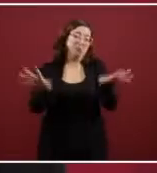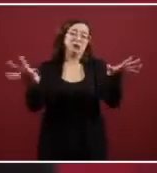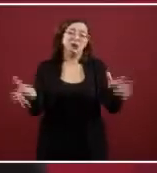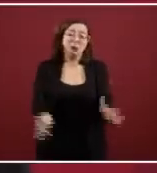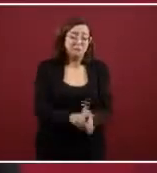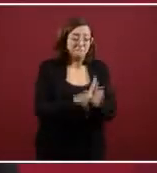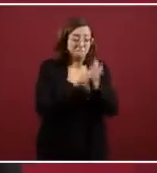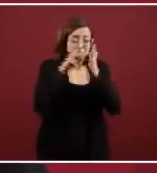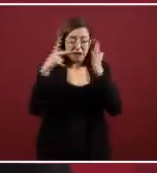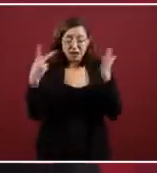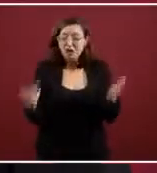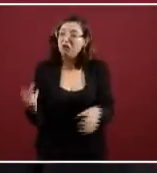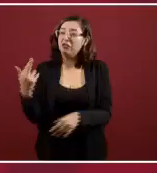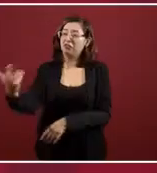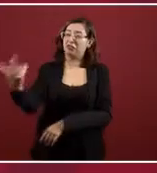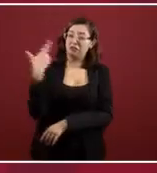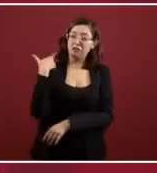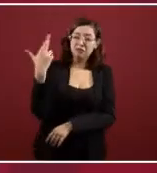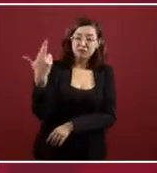estaciones de radio,